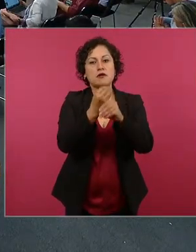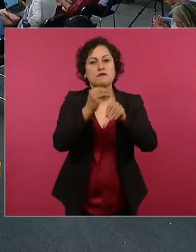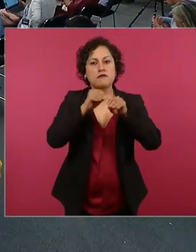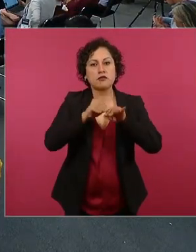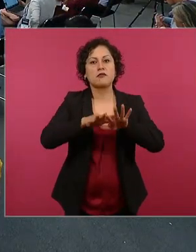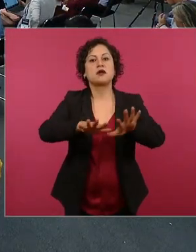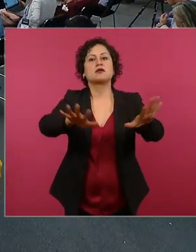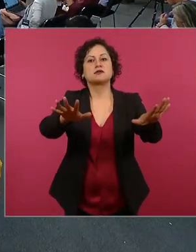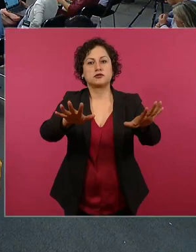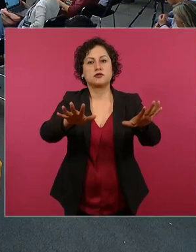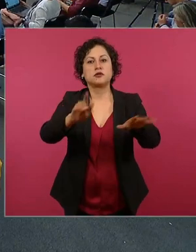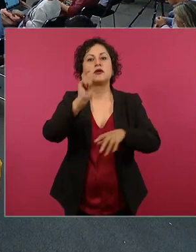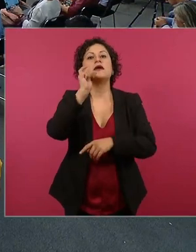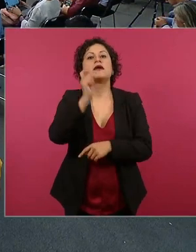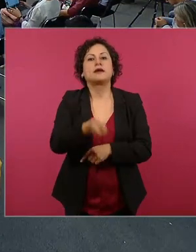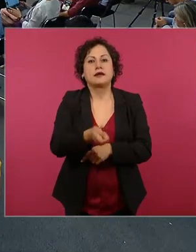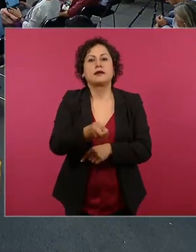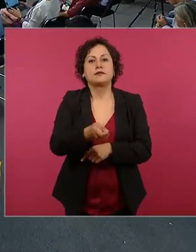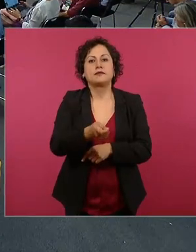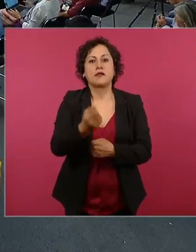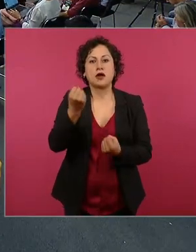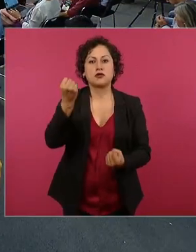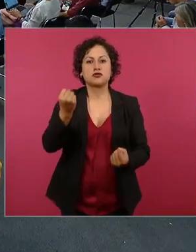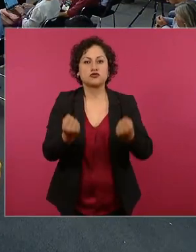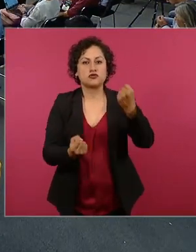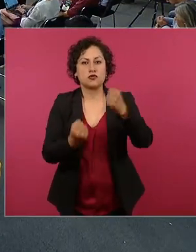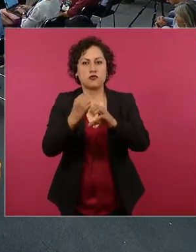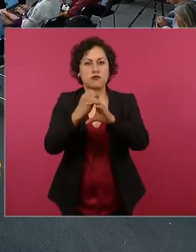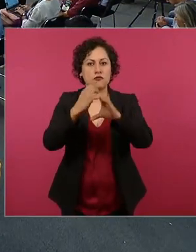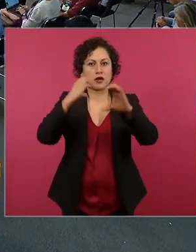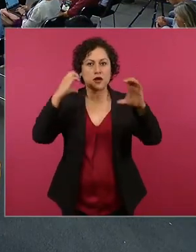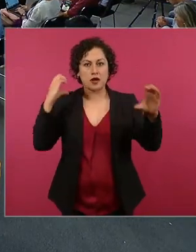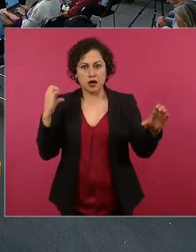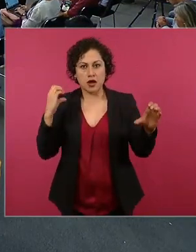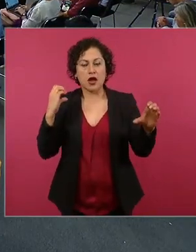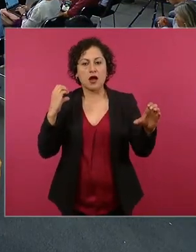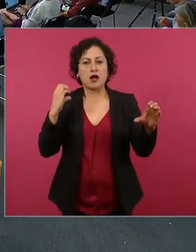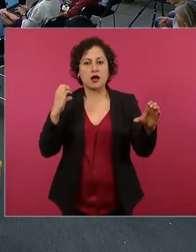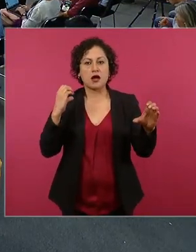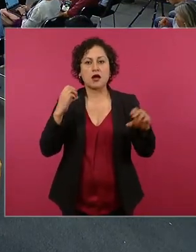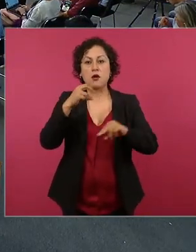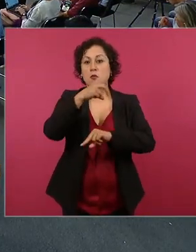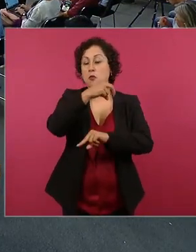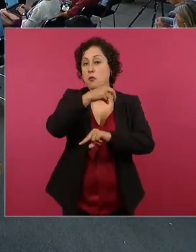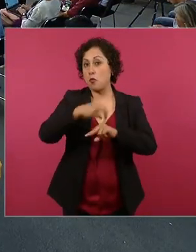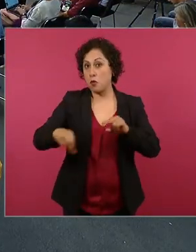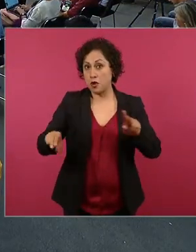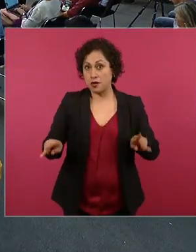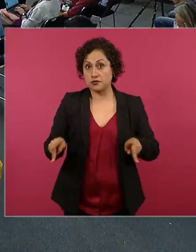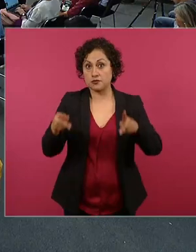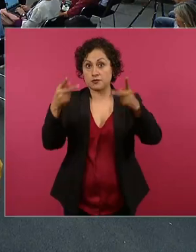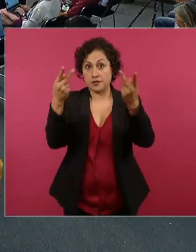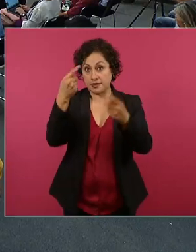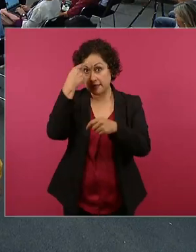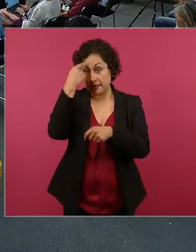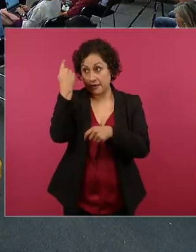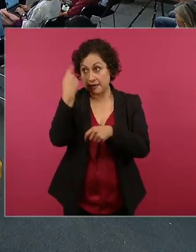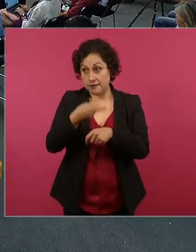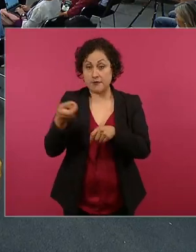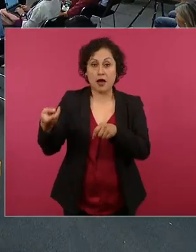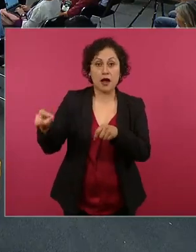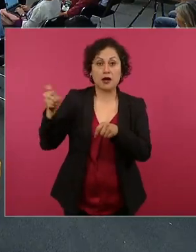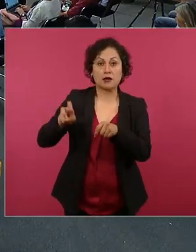que se prohibiría a los choferes de autobuses vender boletos de camiones a las